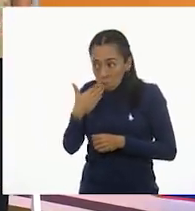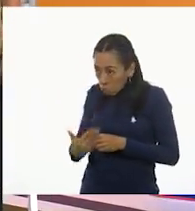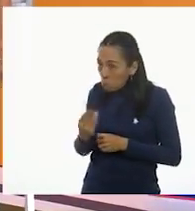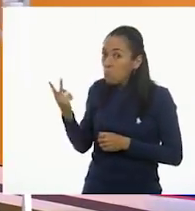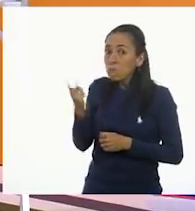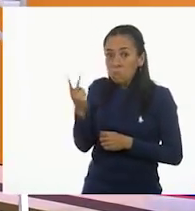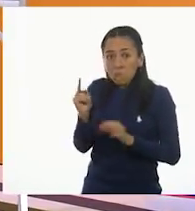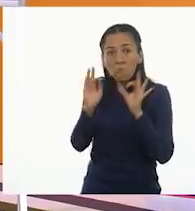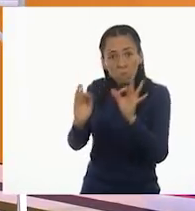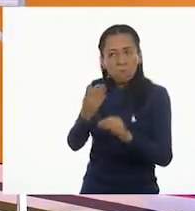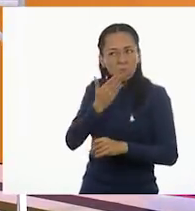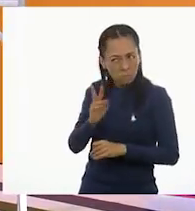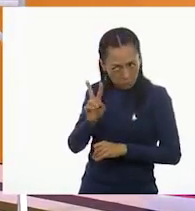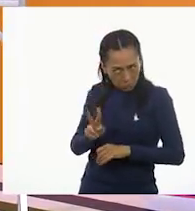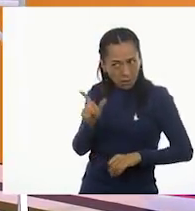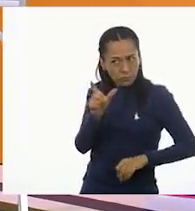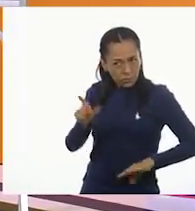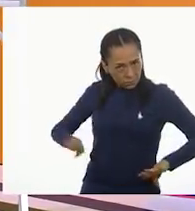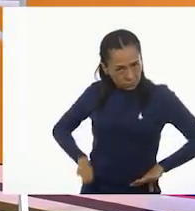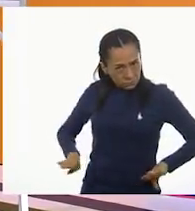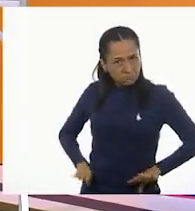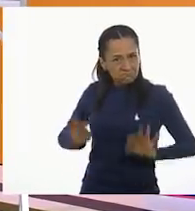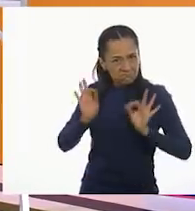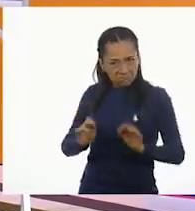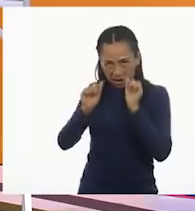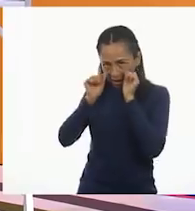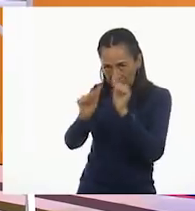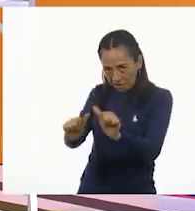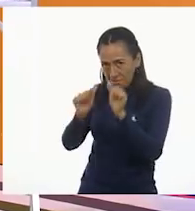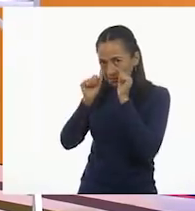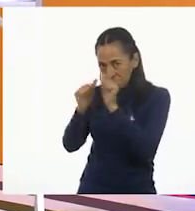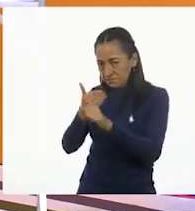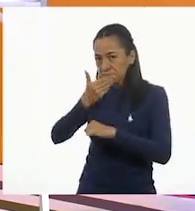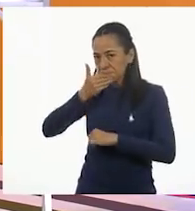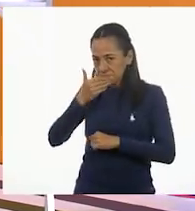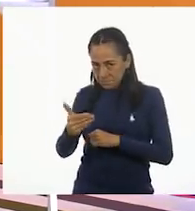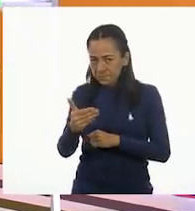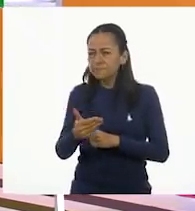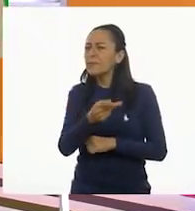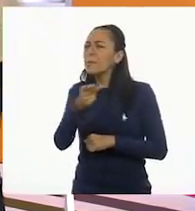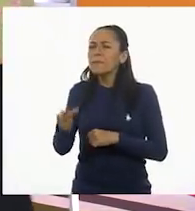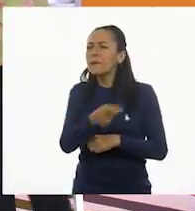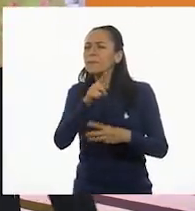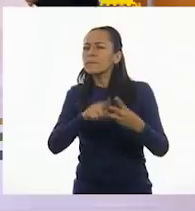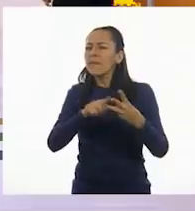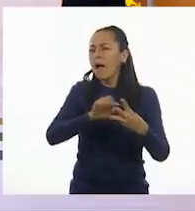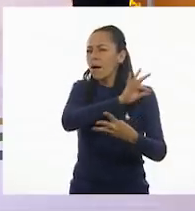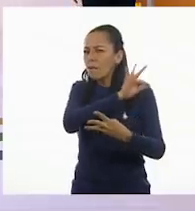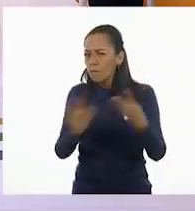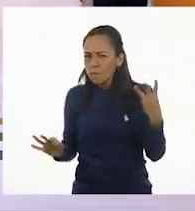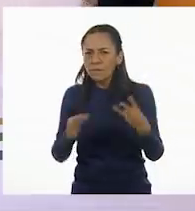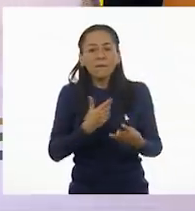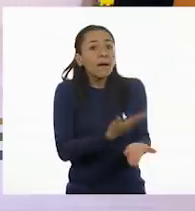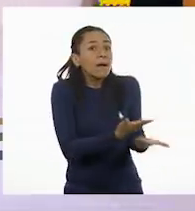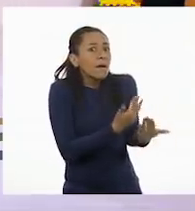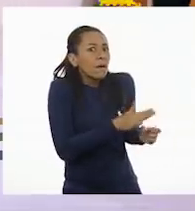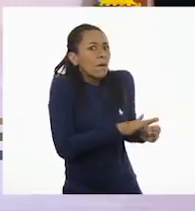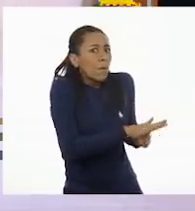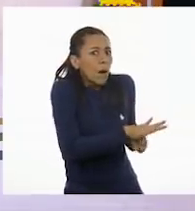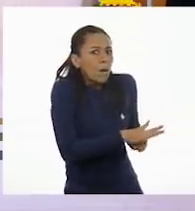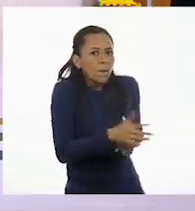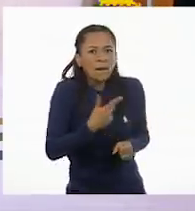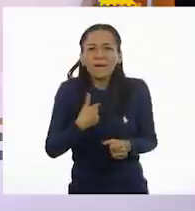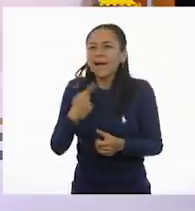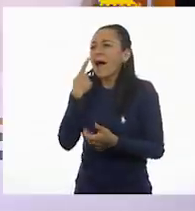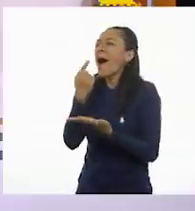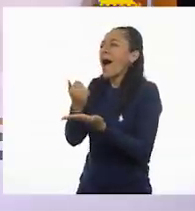mucha atención. Vámonos por la última pregunta. Vamos. ¿Cuál será? Ayúdame entonces, Pepe, porque contestaron perfectamente.